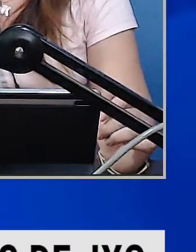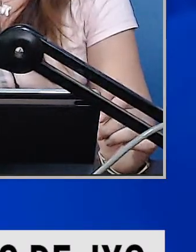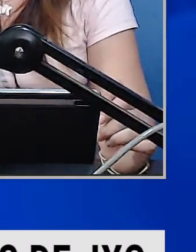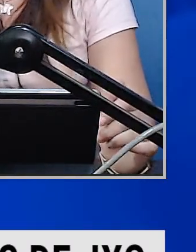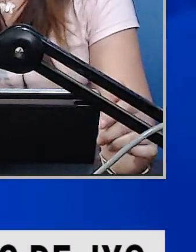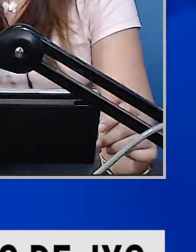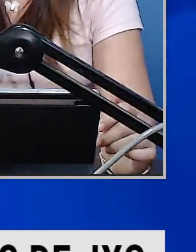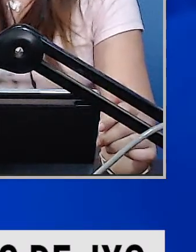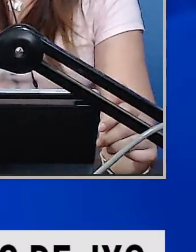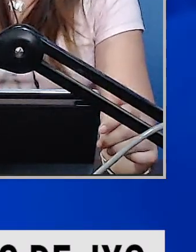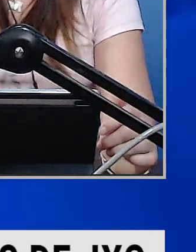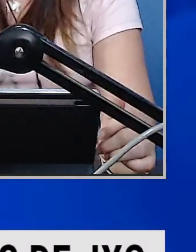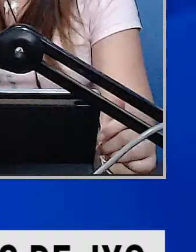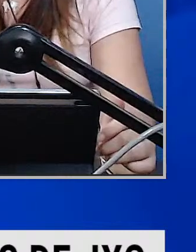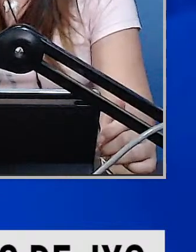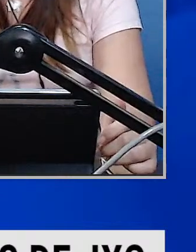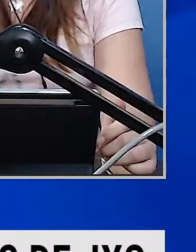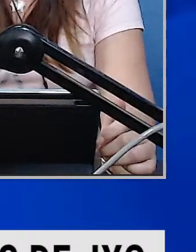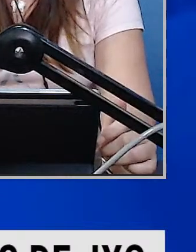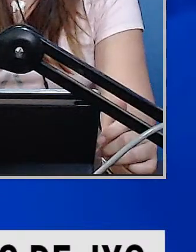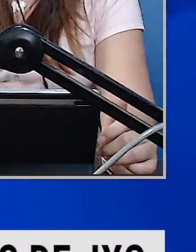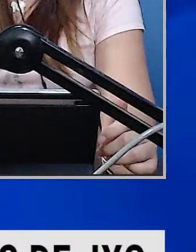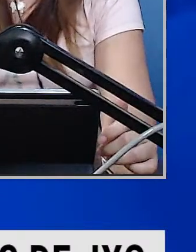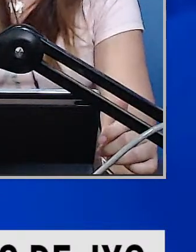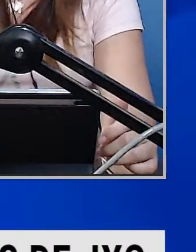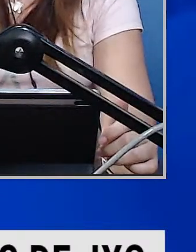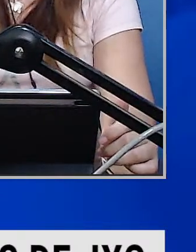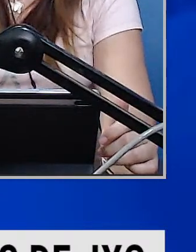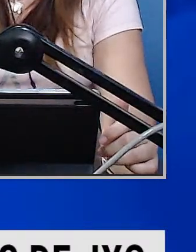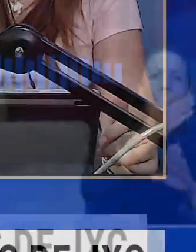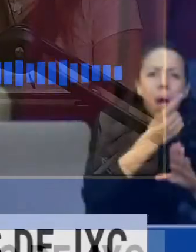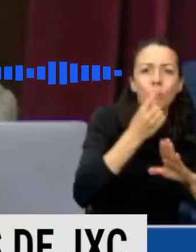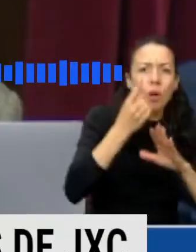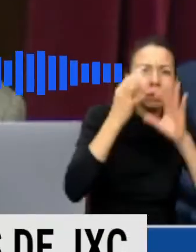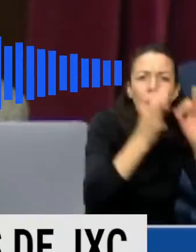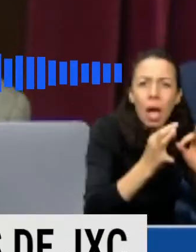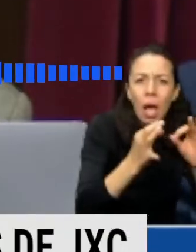de gobernadores fue un éxito, porque estuvieron